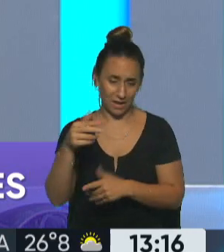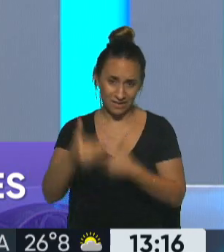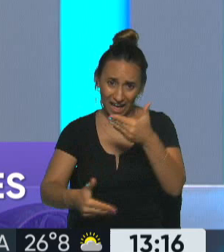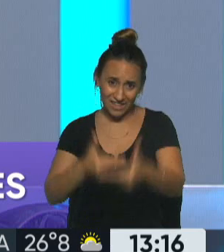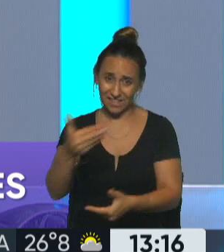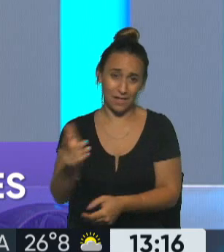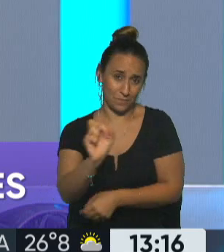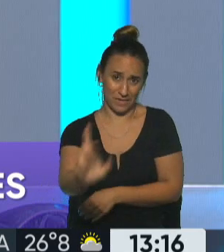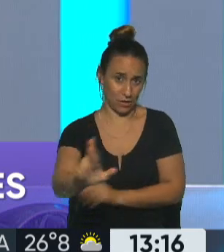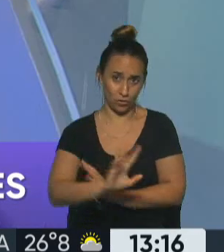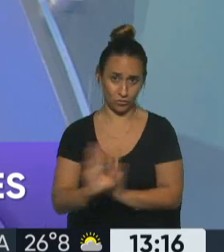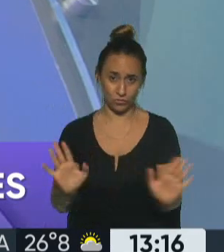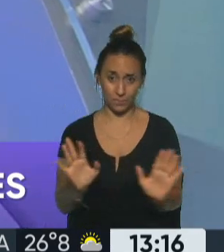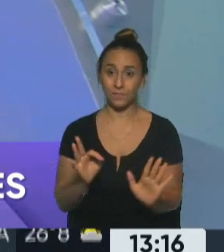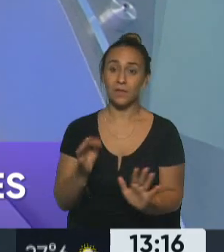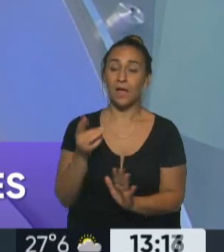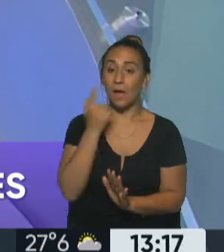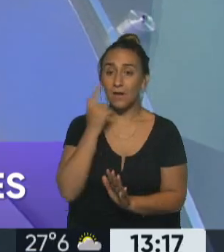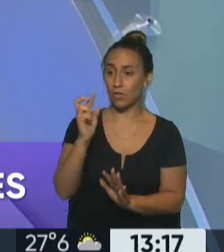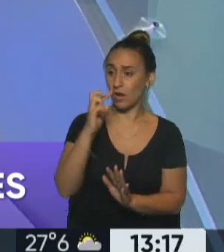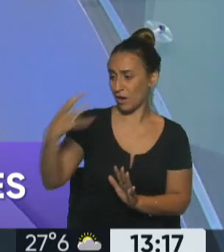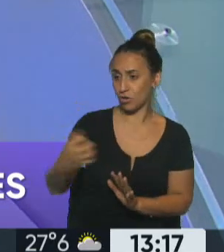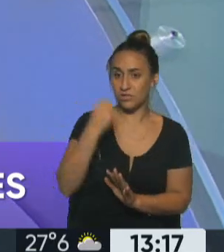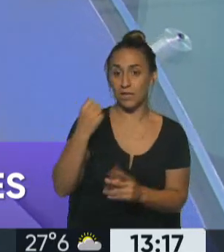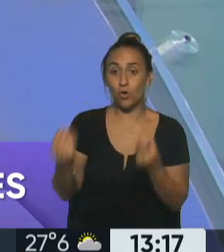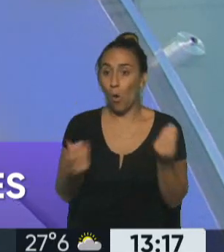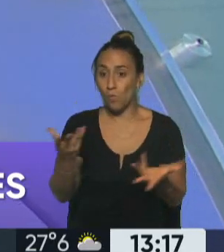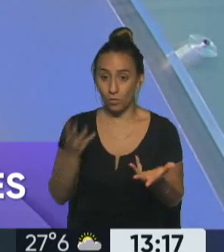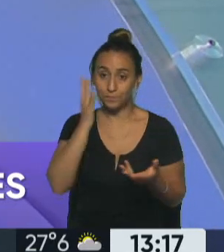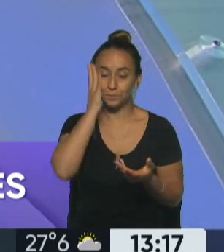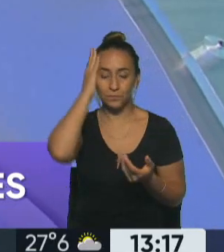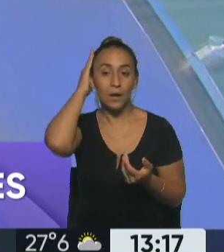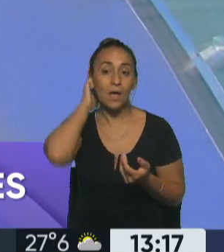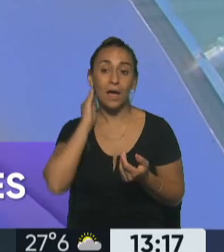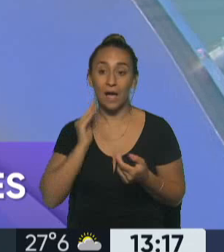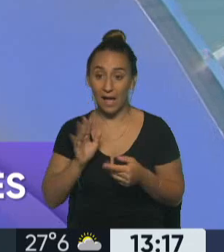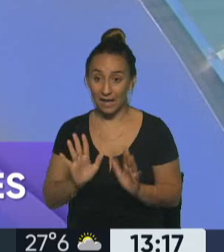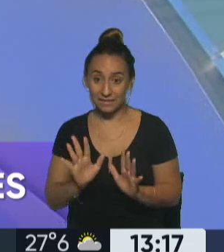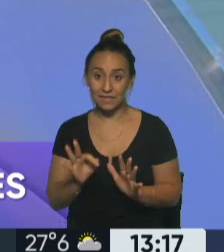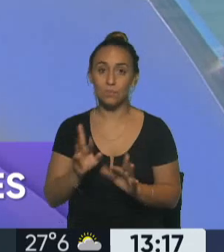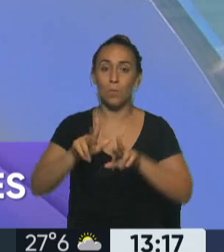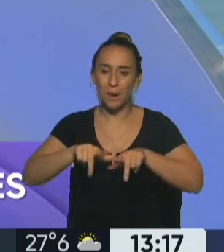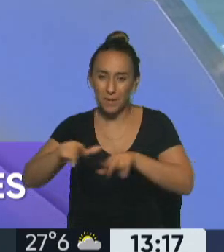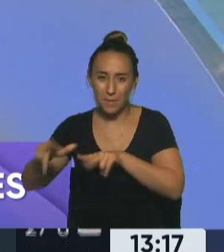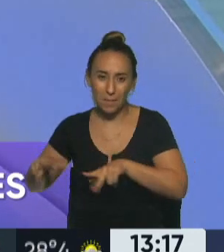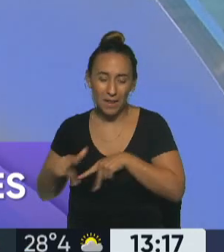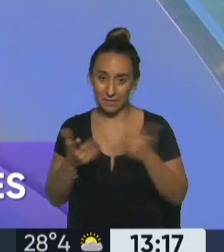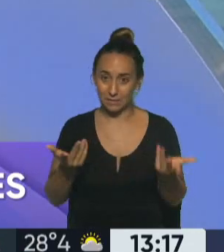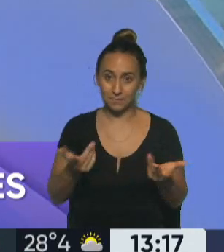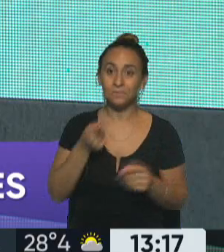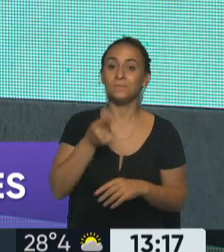va a ser el tema clave el tema conseguir o no conseguir dólares en Esto va la suerte de este plan económico más que en el déficit fiscal